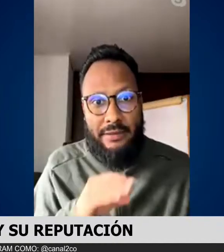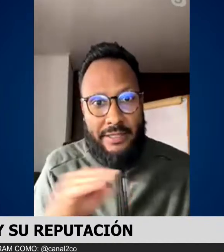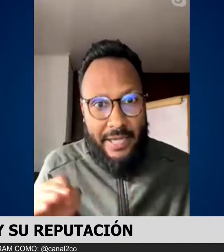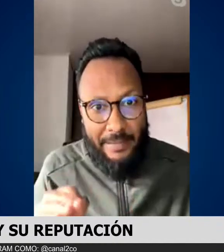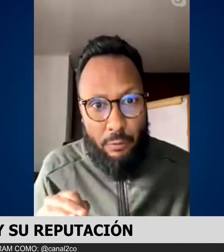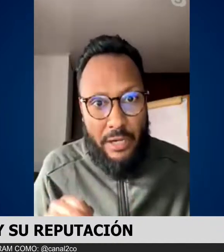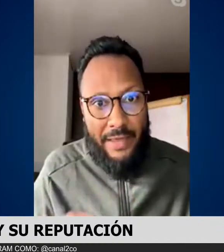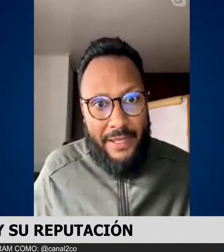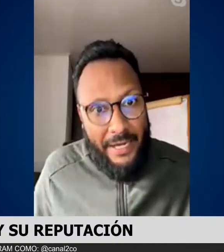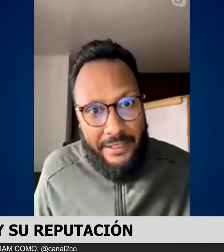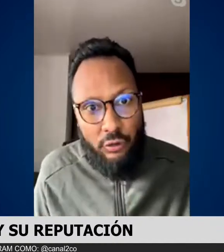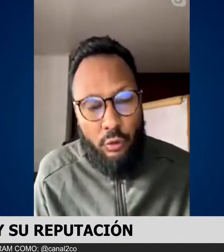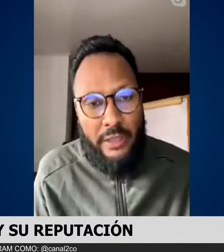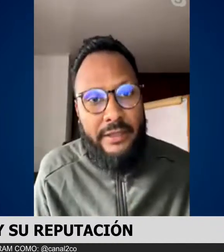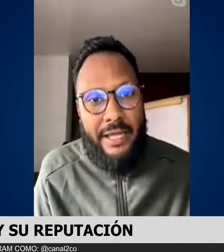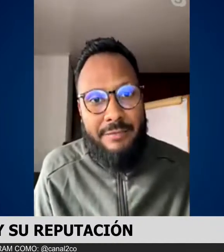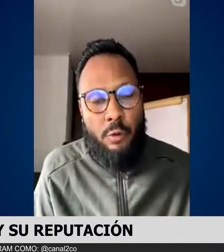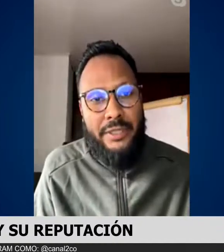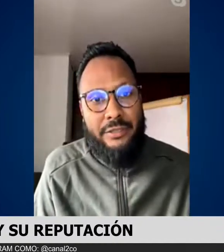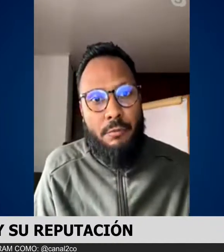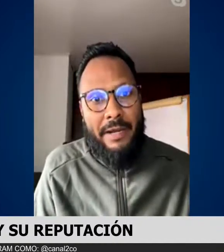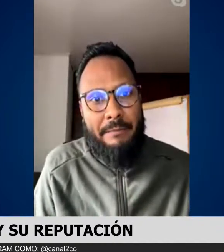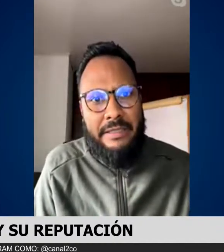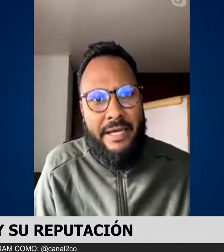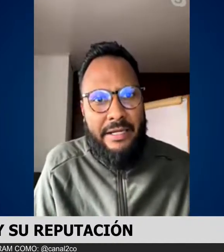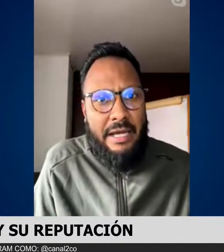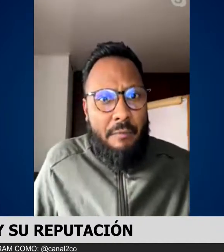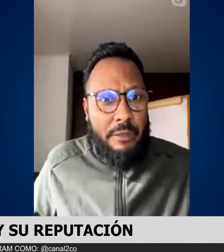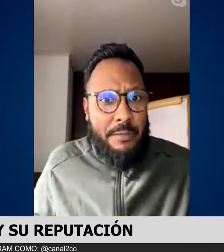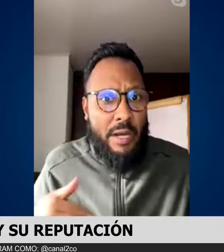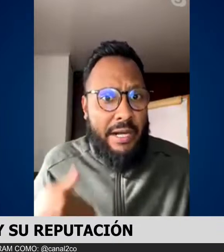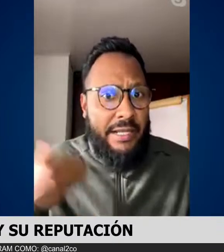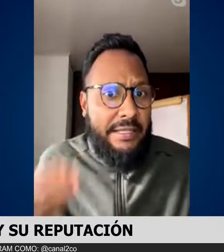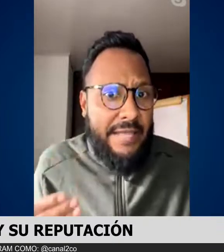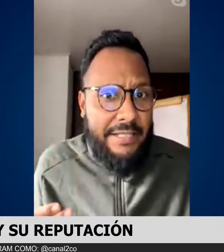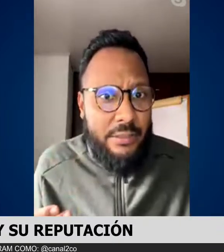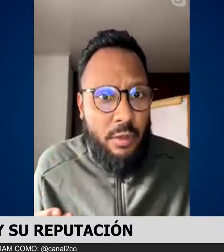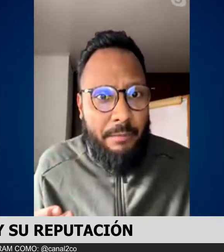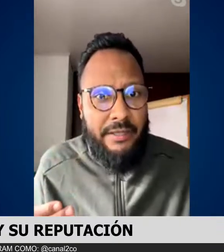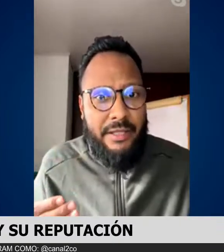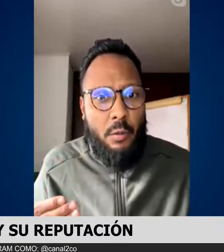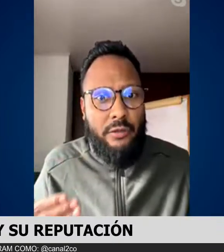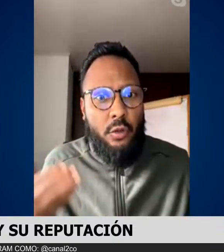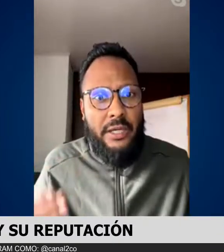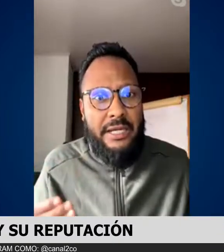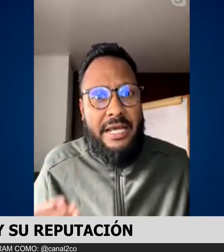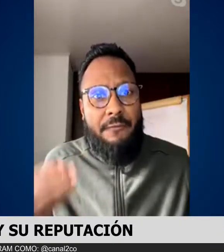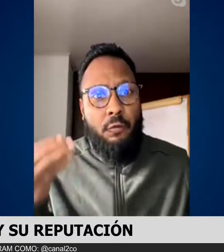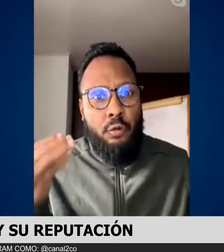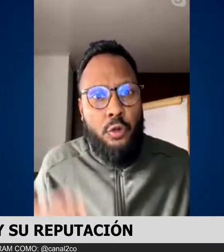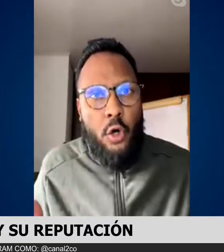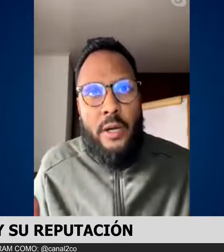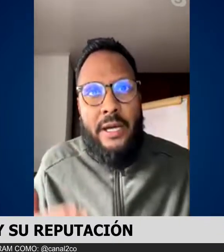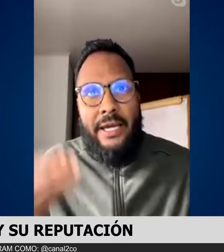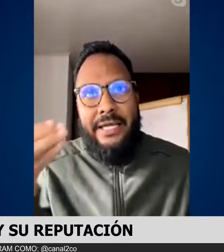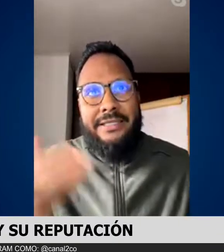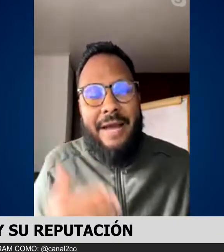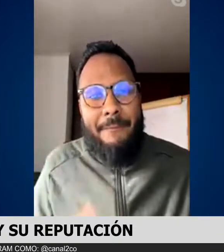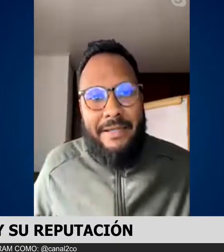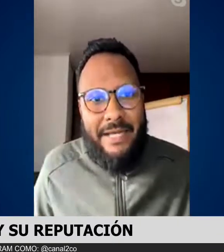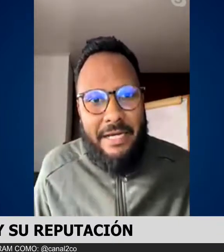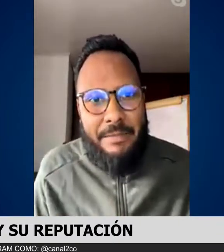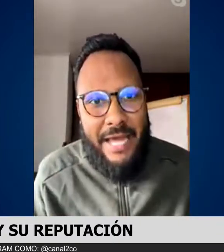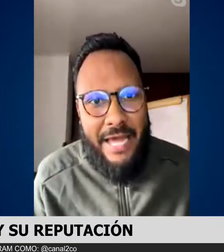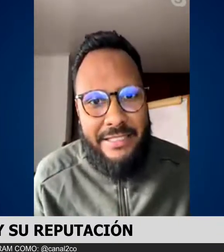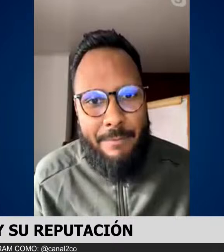Pistón, durante la época de Ralito, durante la desmovilización paramilitar, pues vino a reeditarse nuevamente cuando él fundó